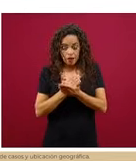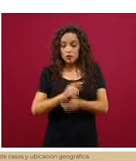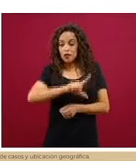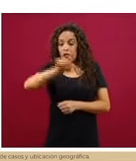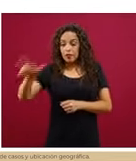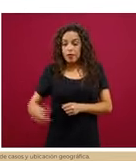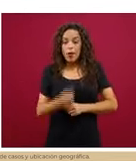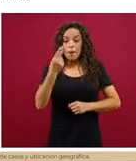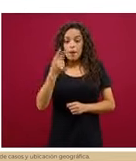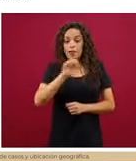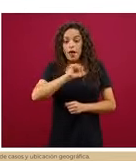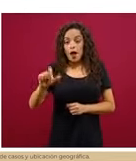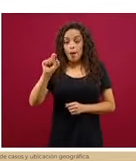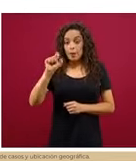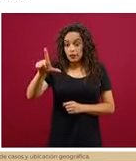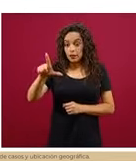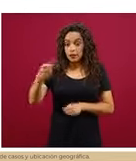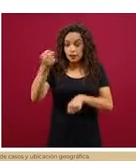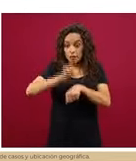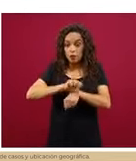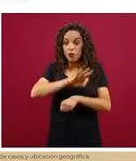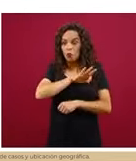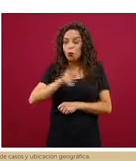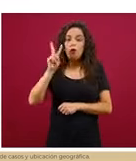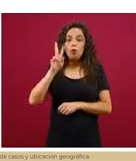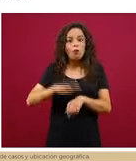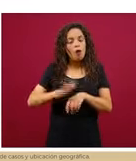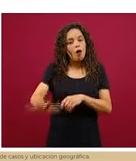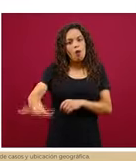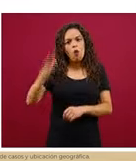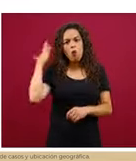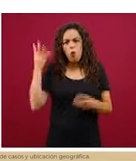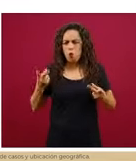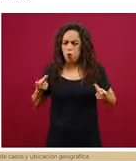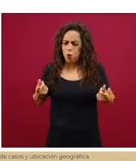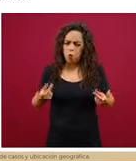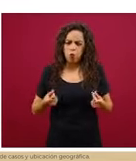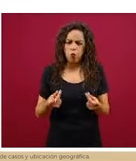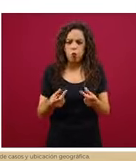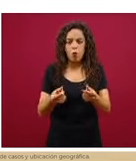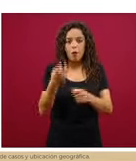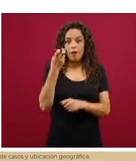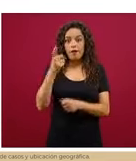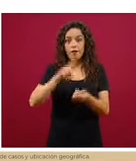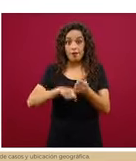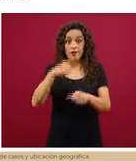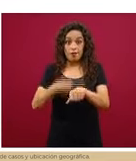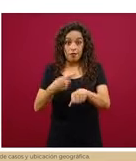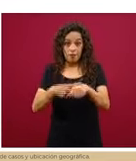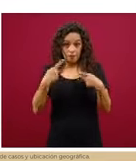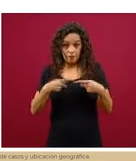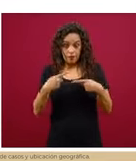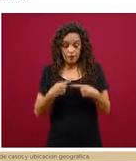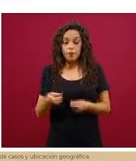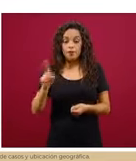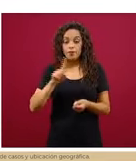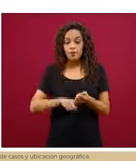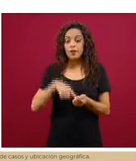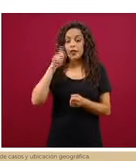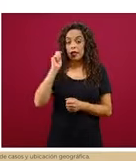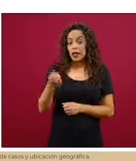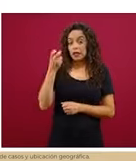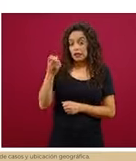se acelera de manera importante, hay una gran intensidad de transmisión y de casos, representando de hecho el municipio que hasta el momento ha tenido